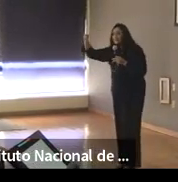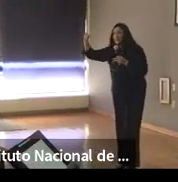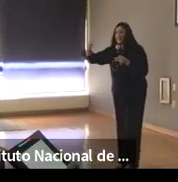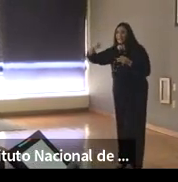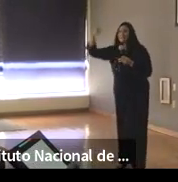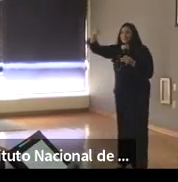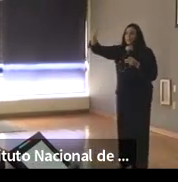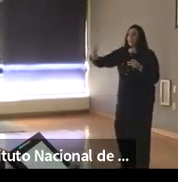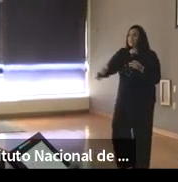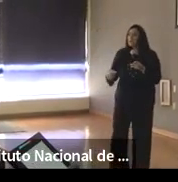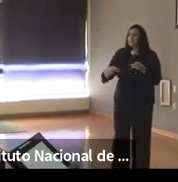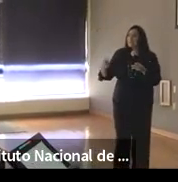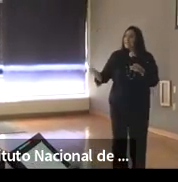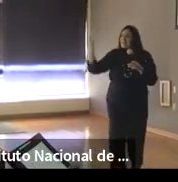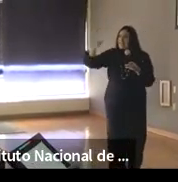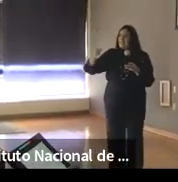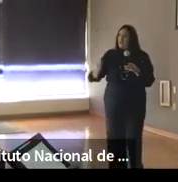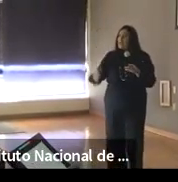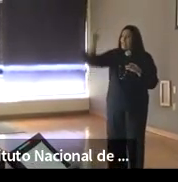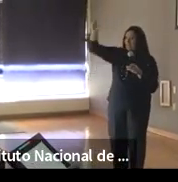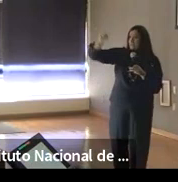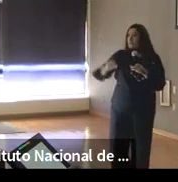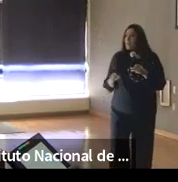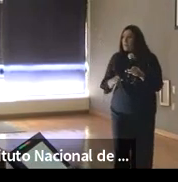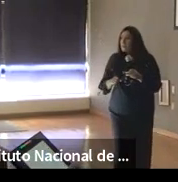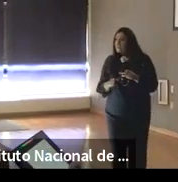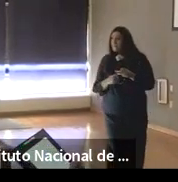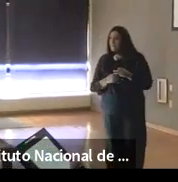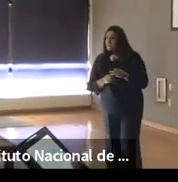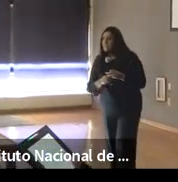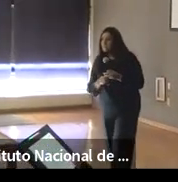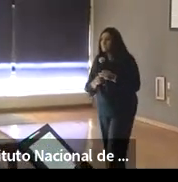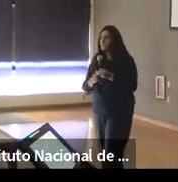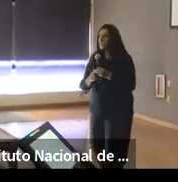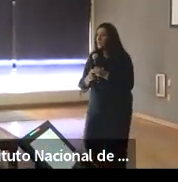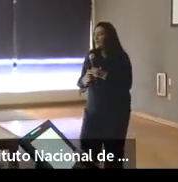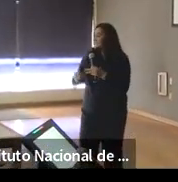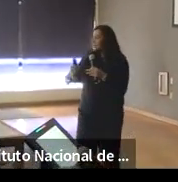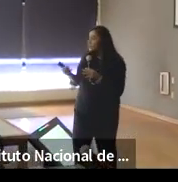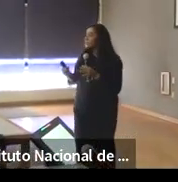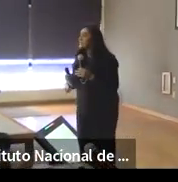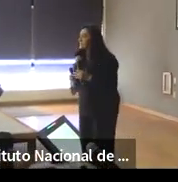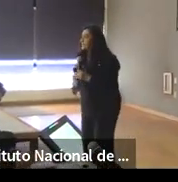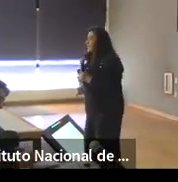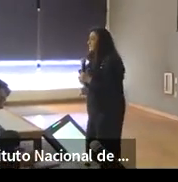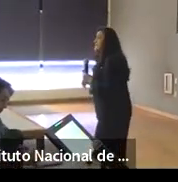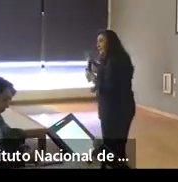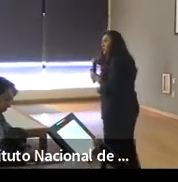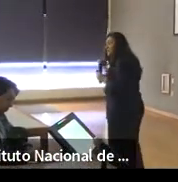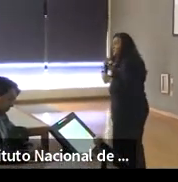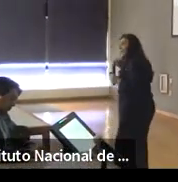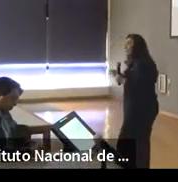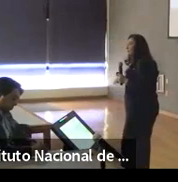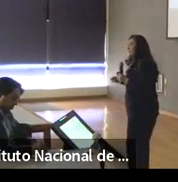abordas esa situación que te está diciendo ese superior en este caso hasta dónde eres capaz